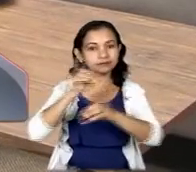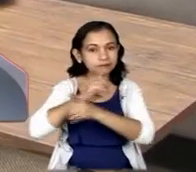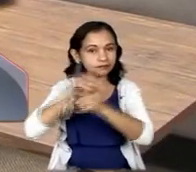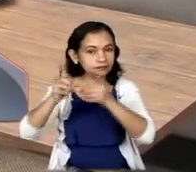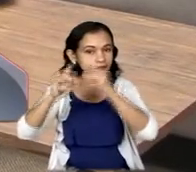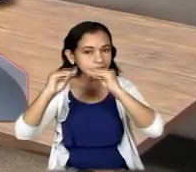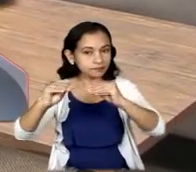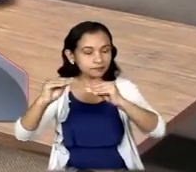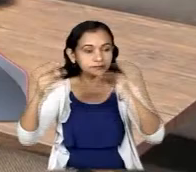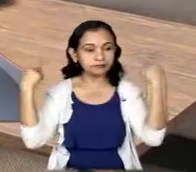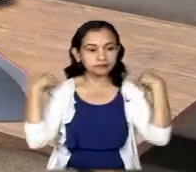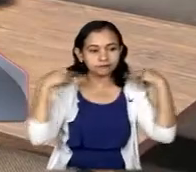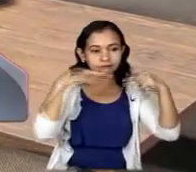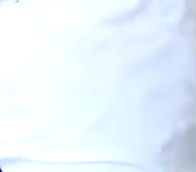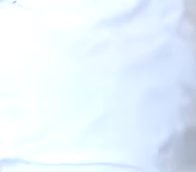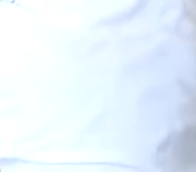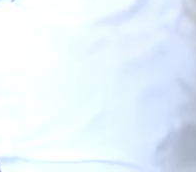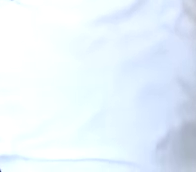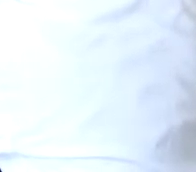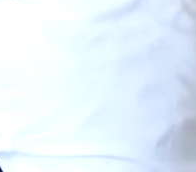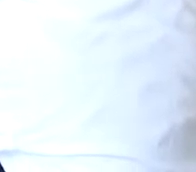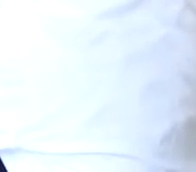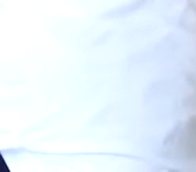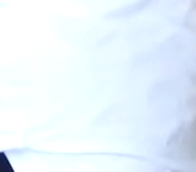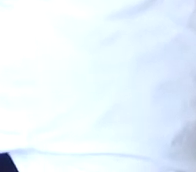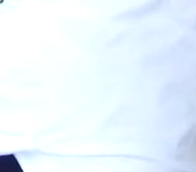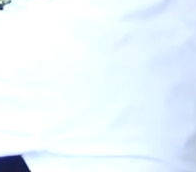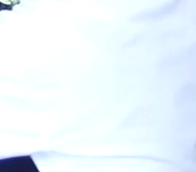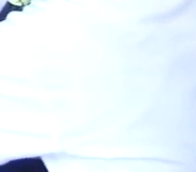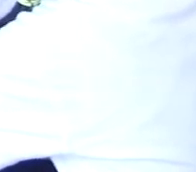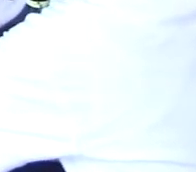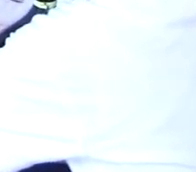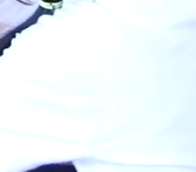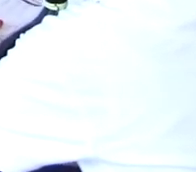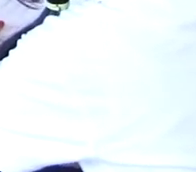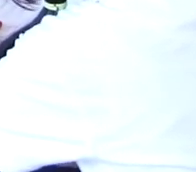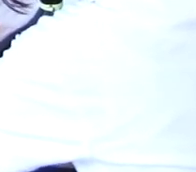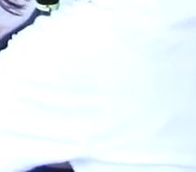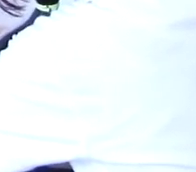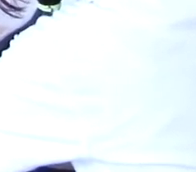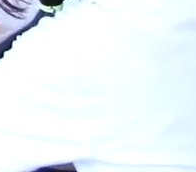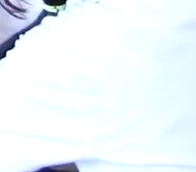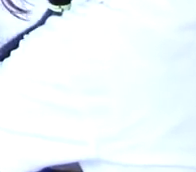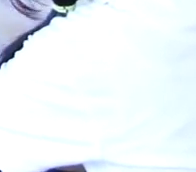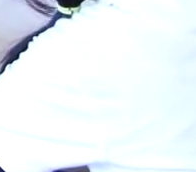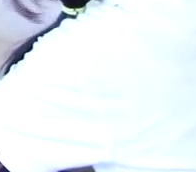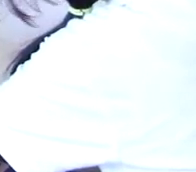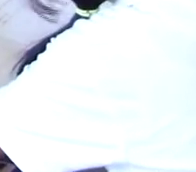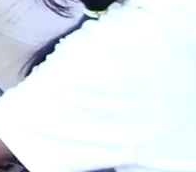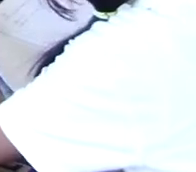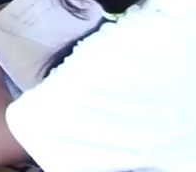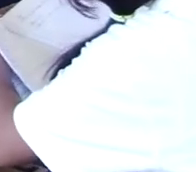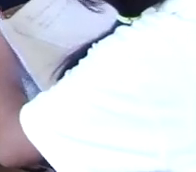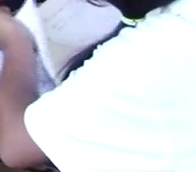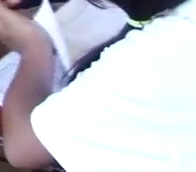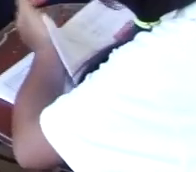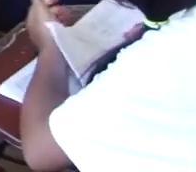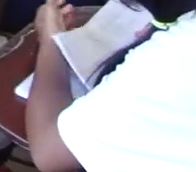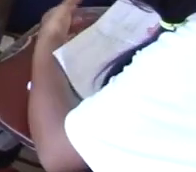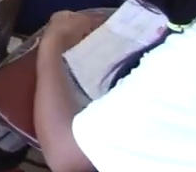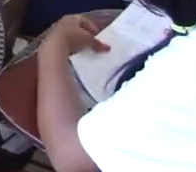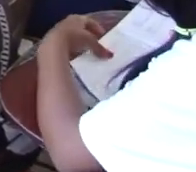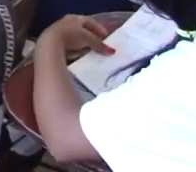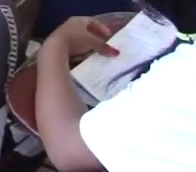tener docentes calificados, docentes preparados, docentes motivados. Y también es muy importante porque